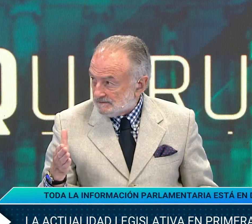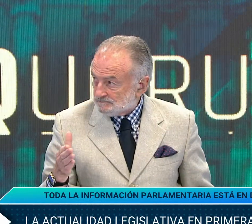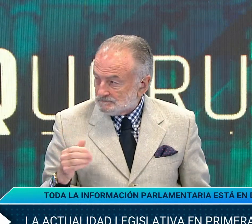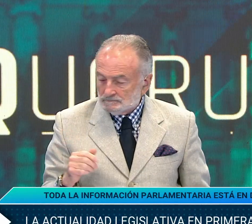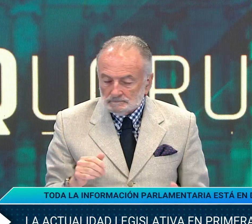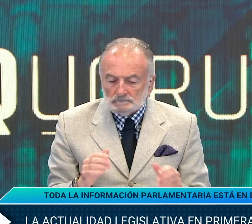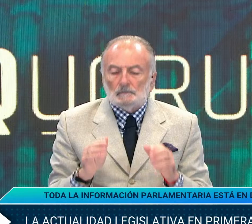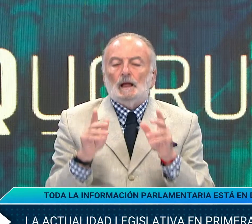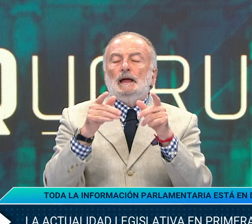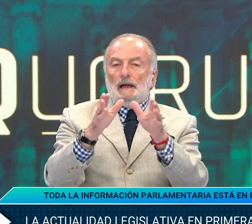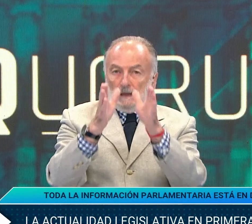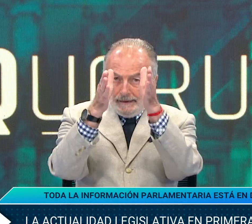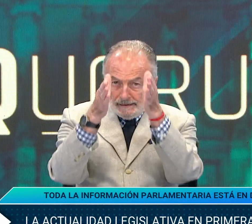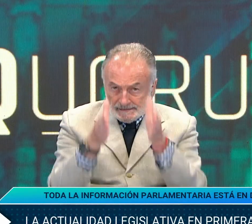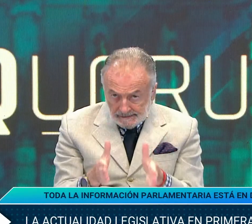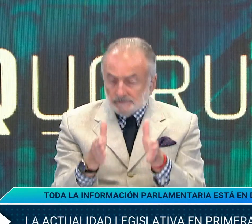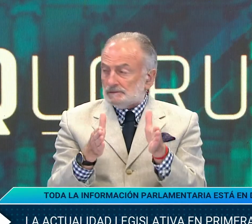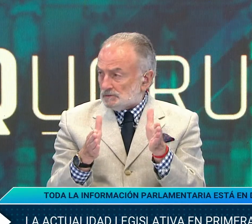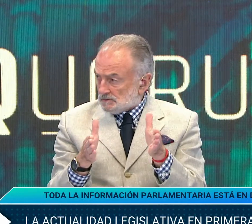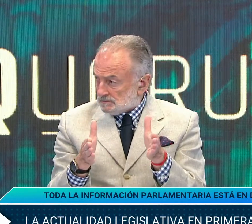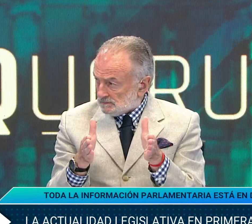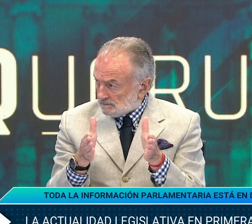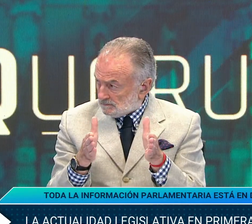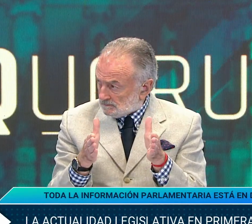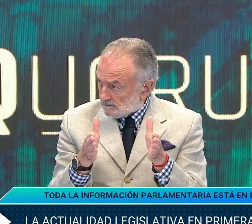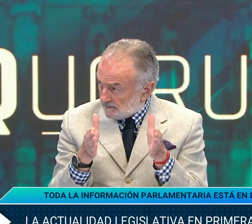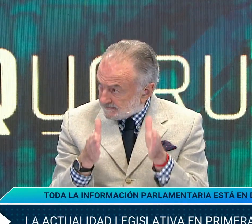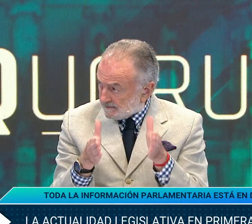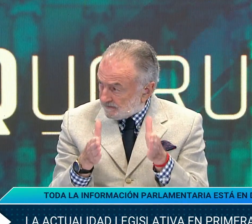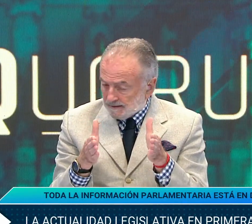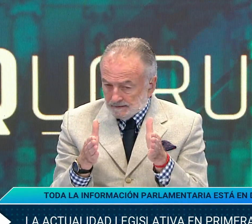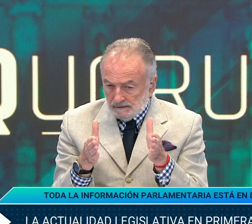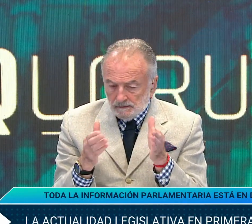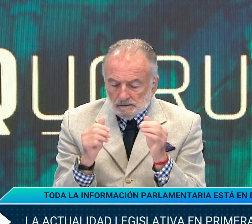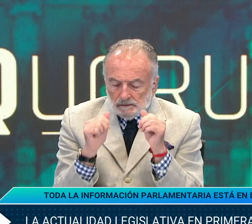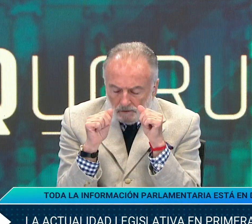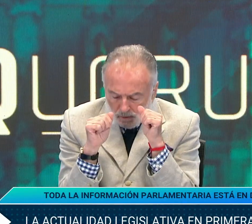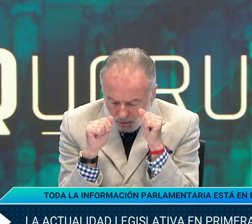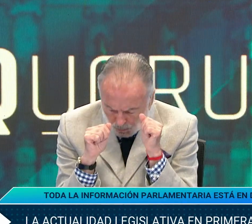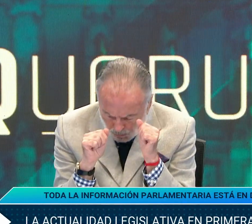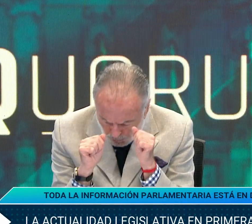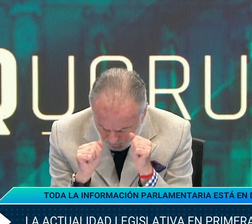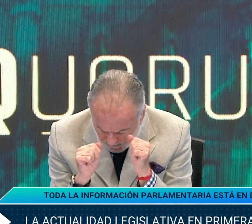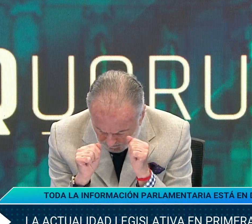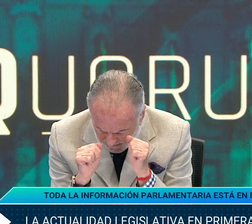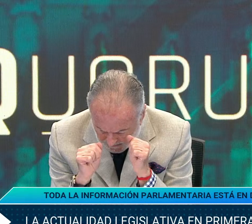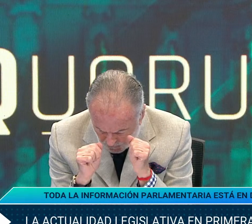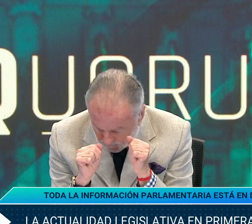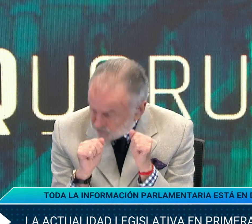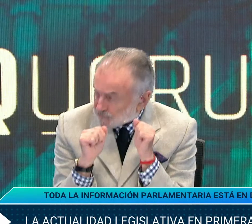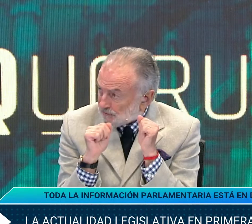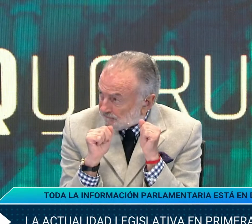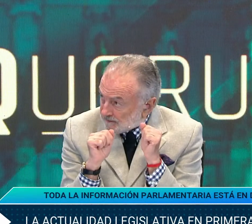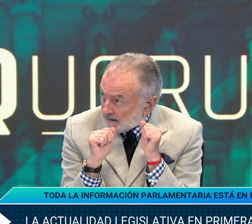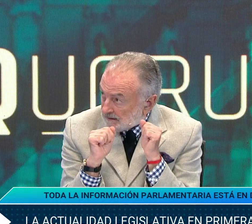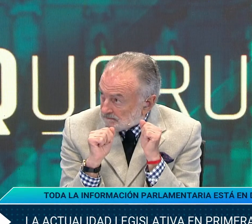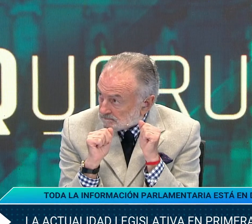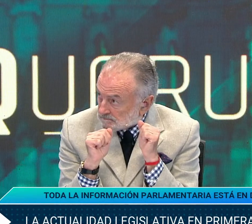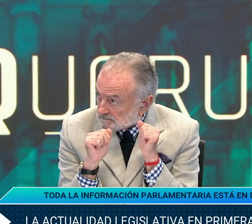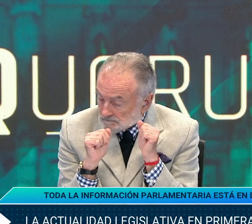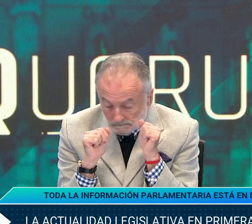Avanza. En el centro de ese palanquín, un hombre plegado en posición